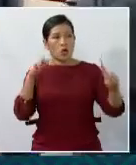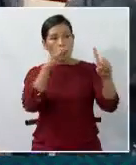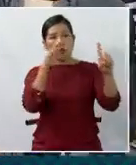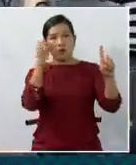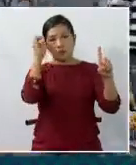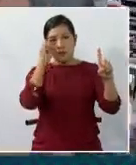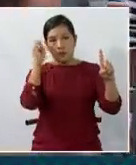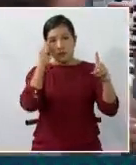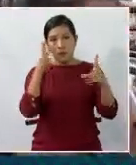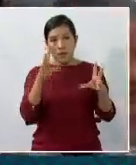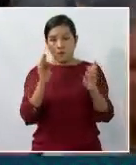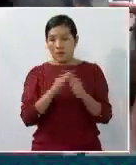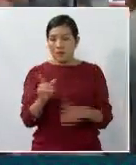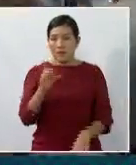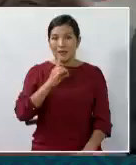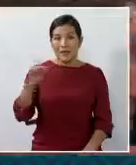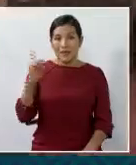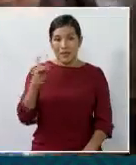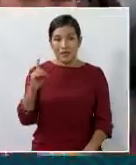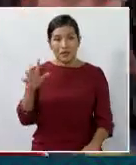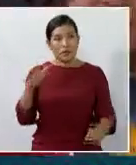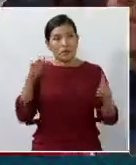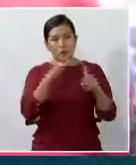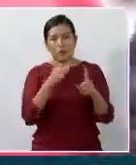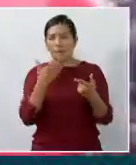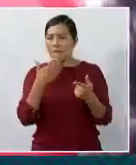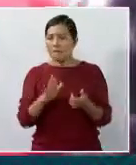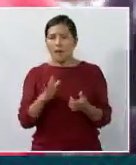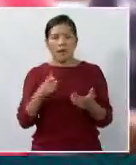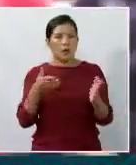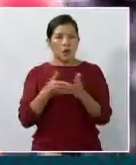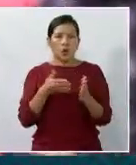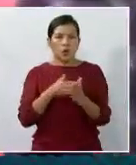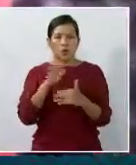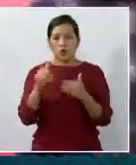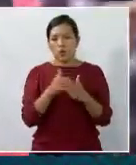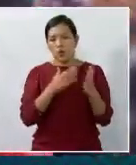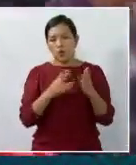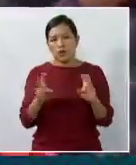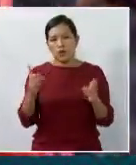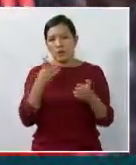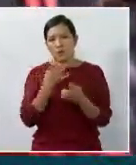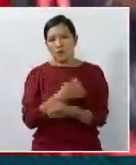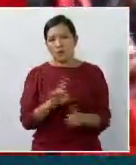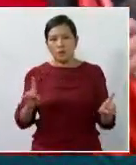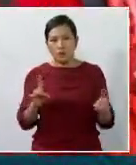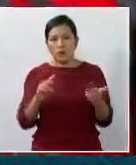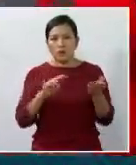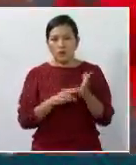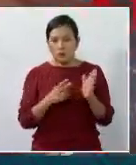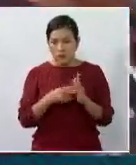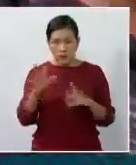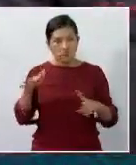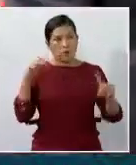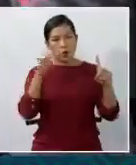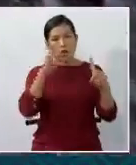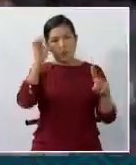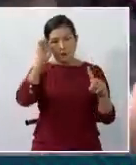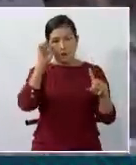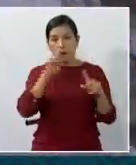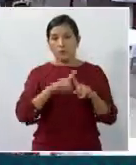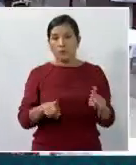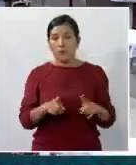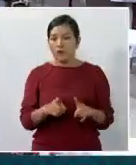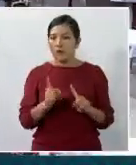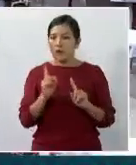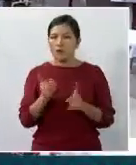adelante por la derecha es una ruptura del orden democrático eso significa que es un golpe de estado pero si la izquierda